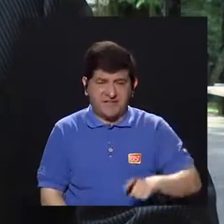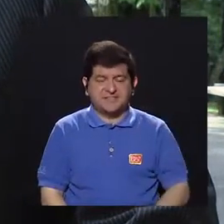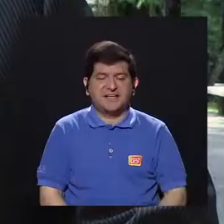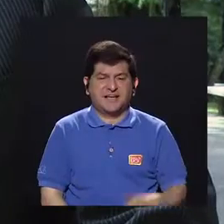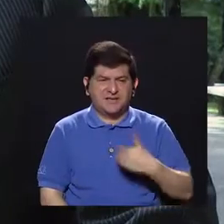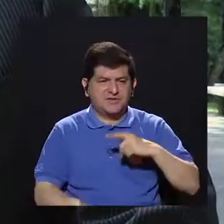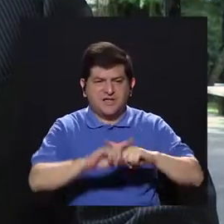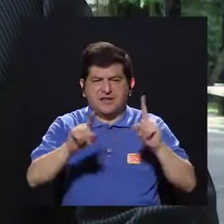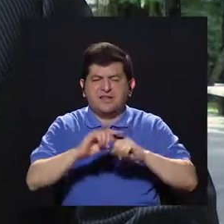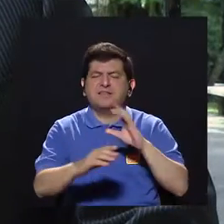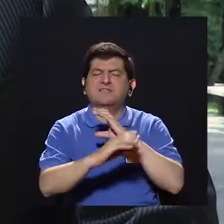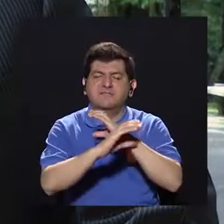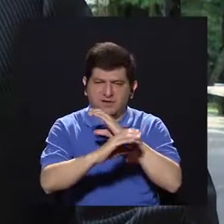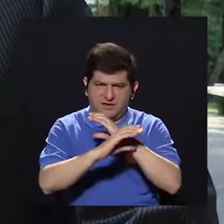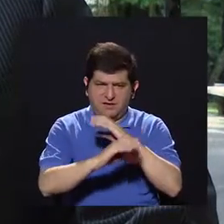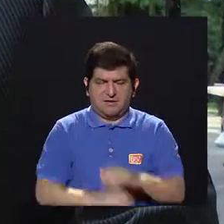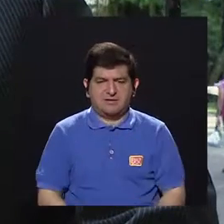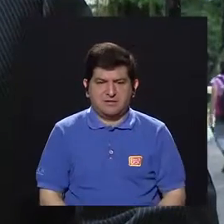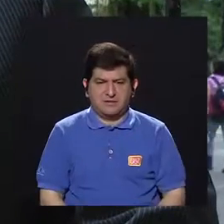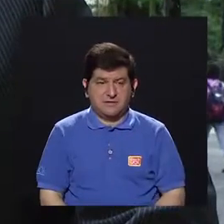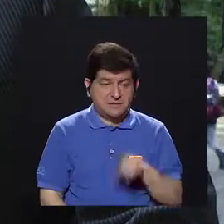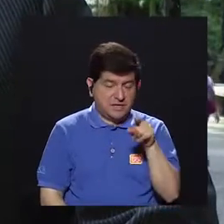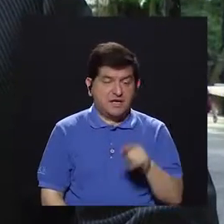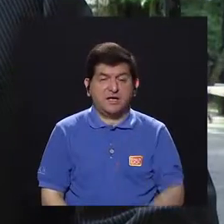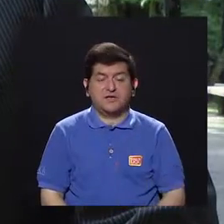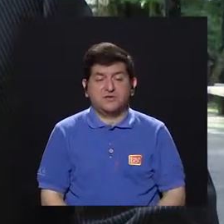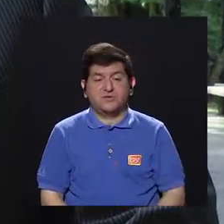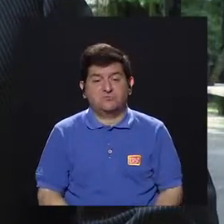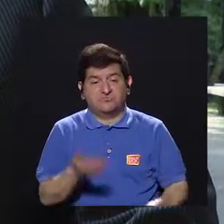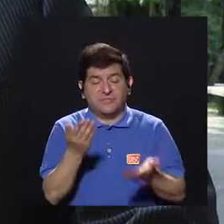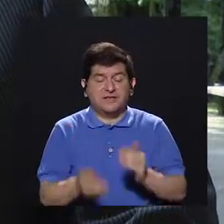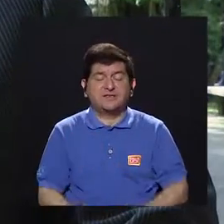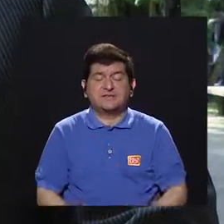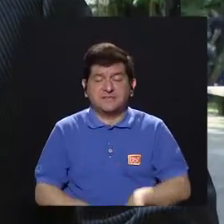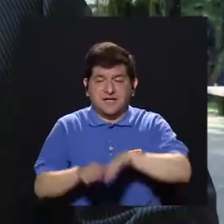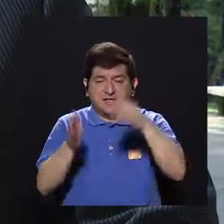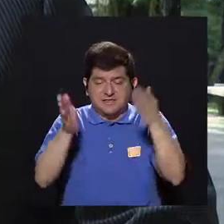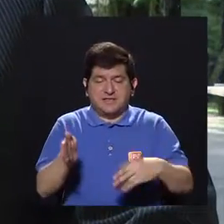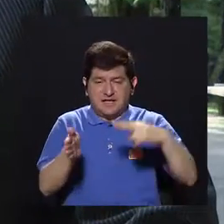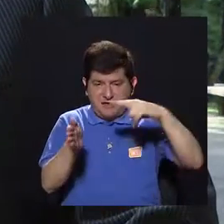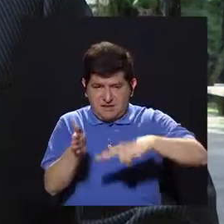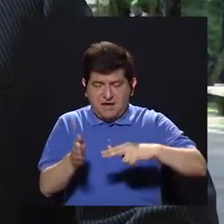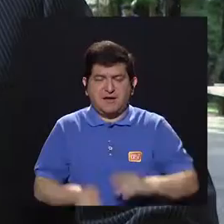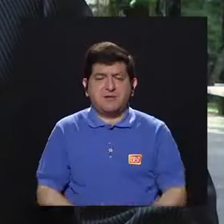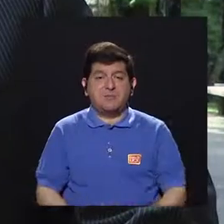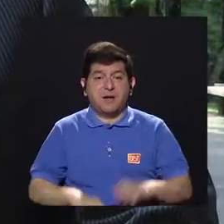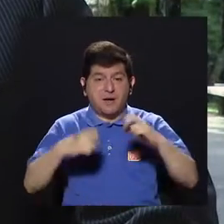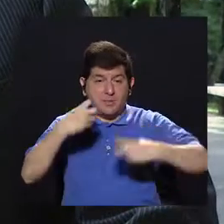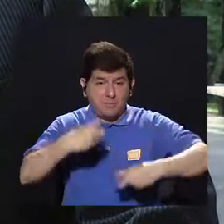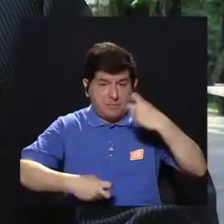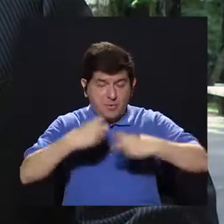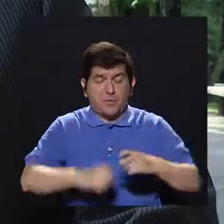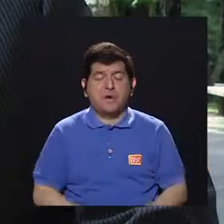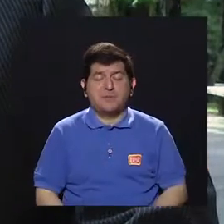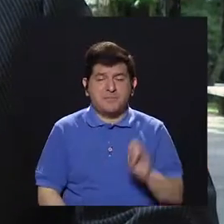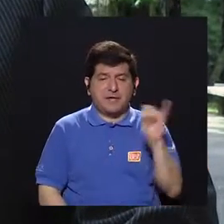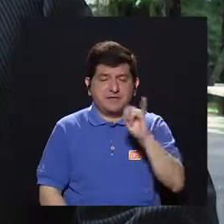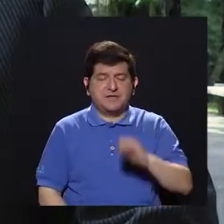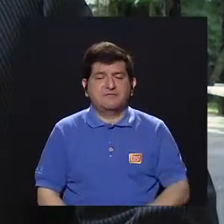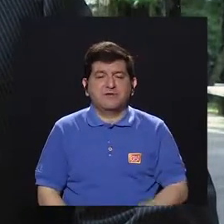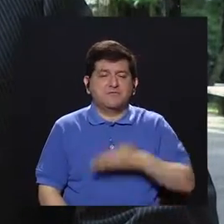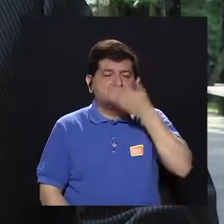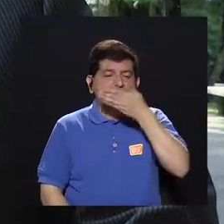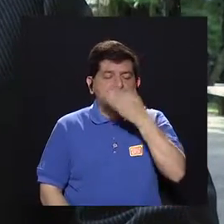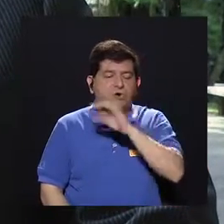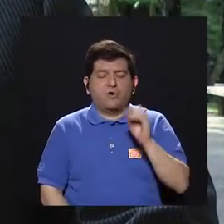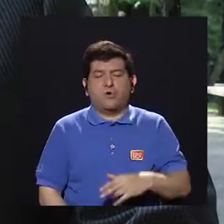sí va a ser necesario tener una serie de precauciones. Dentro de esas es el encamamiento, que puede predisponer a infecciones respiratorias,